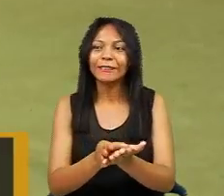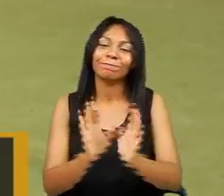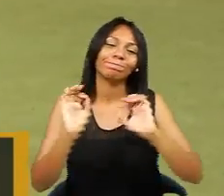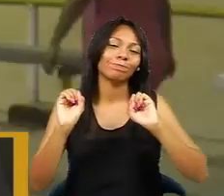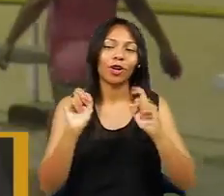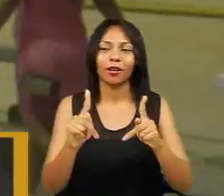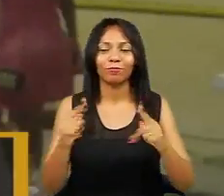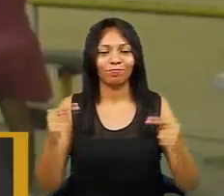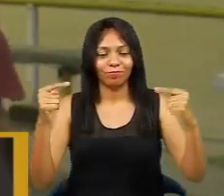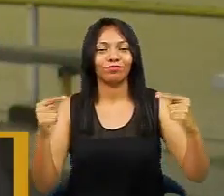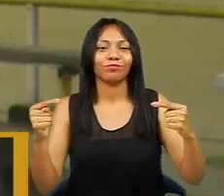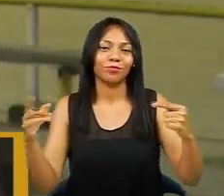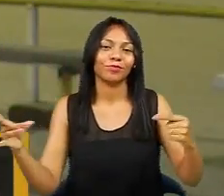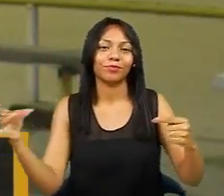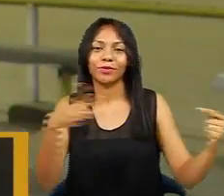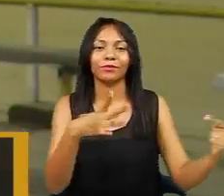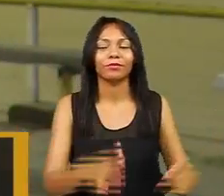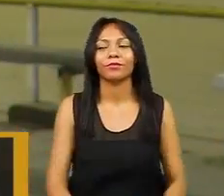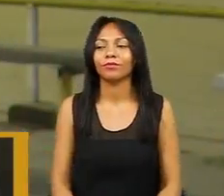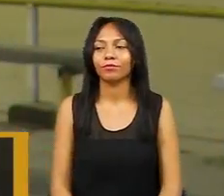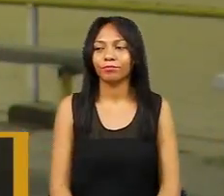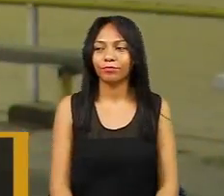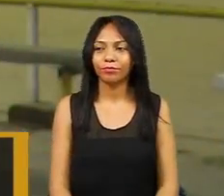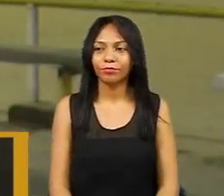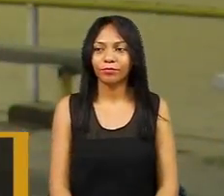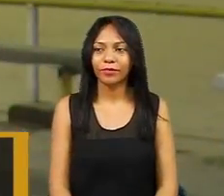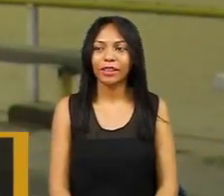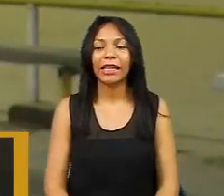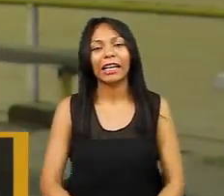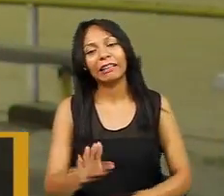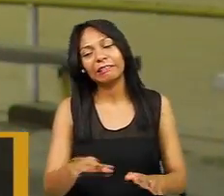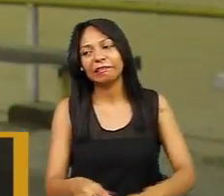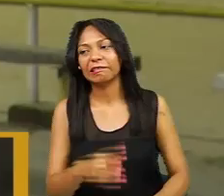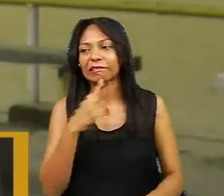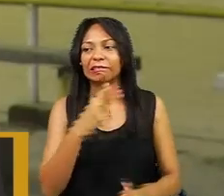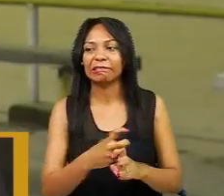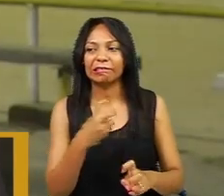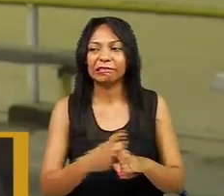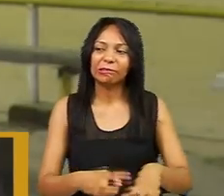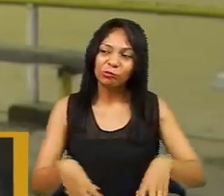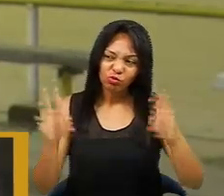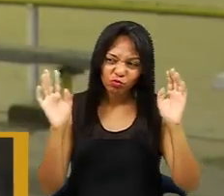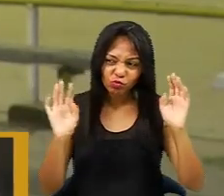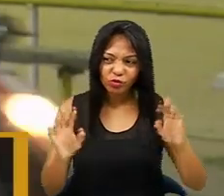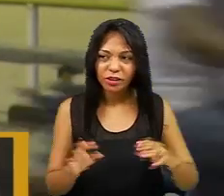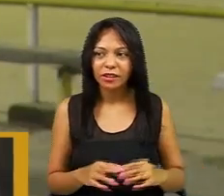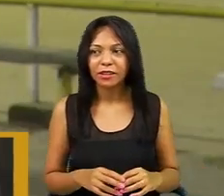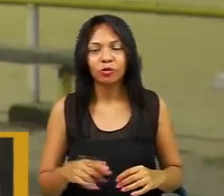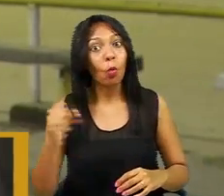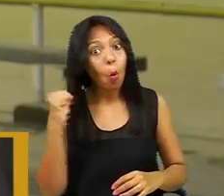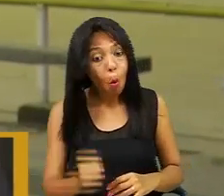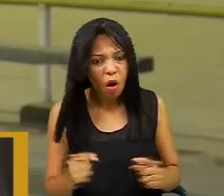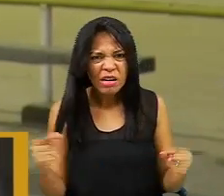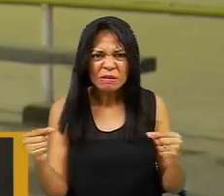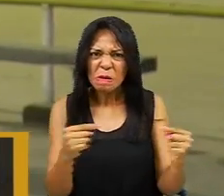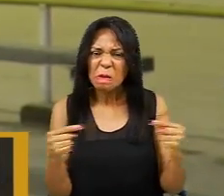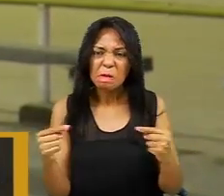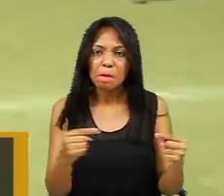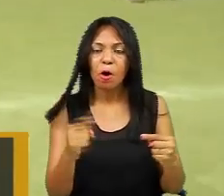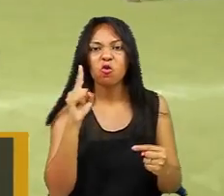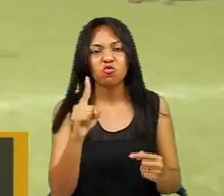Sami. Pronto siempre hay algo que le sale un gallo tapado y esta vez le salió. Partido fue bravo, intenso, 1-0